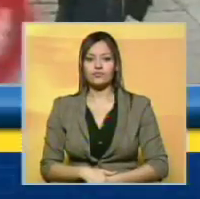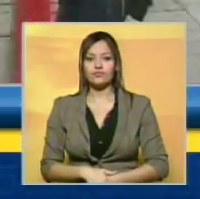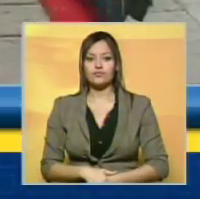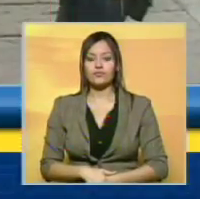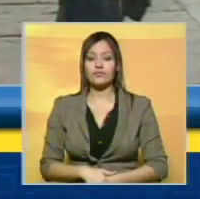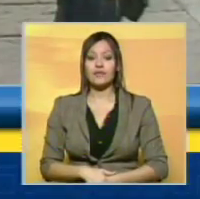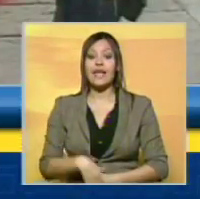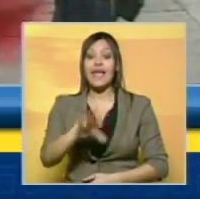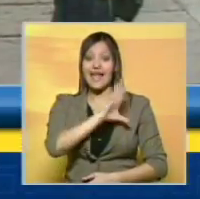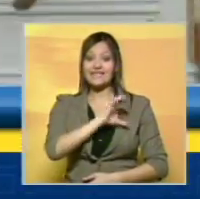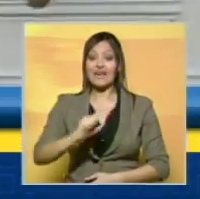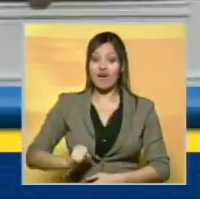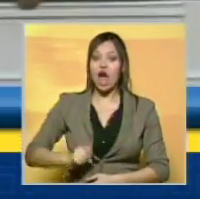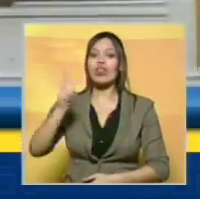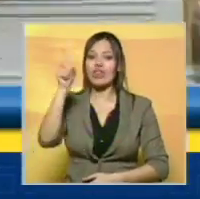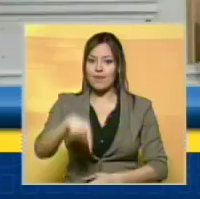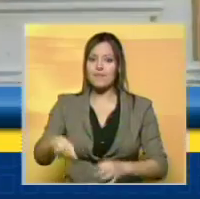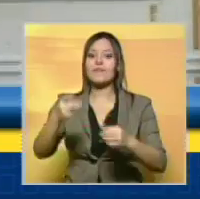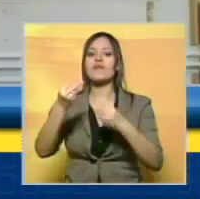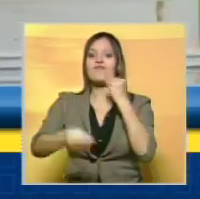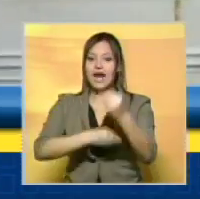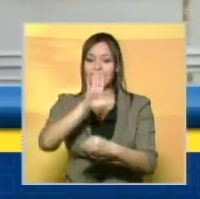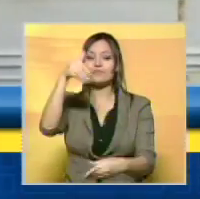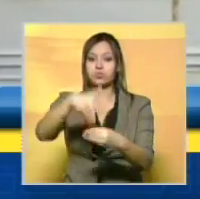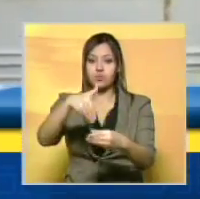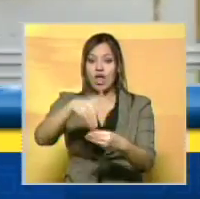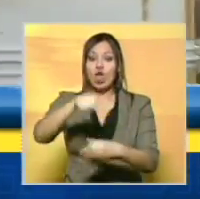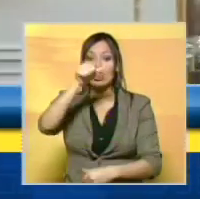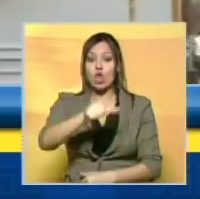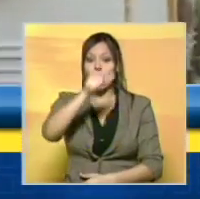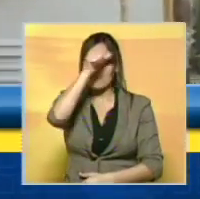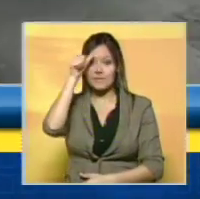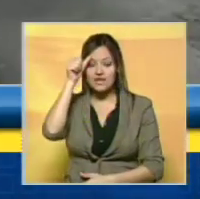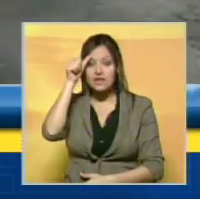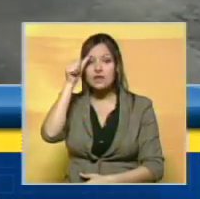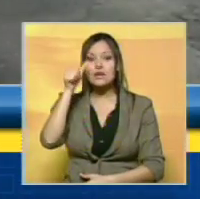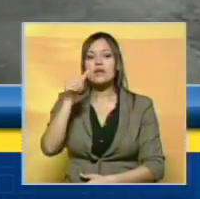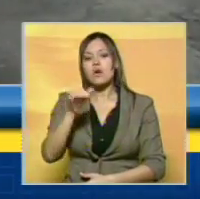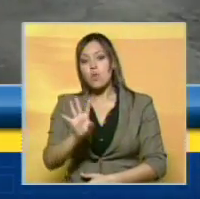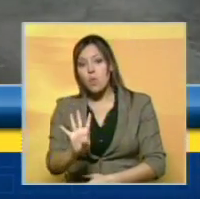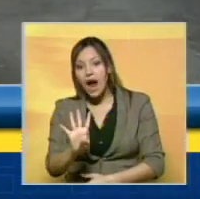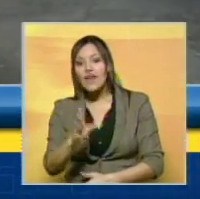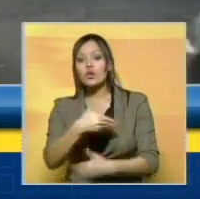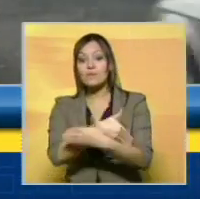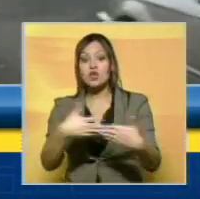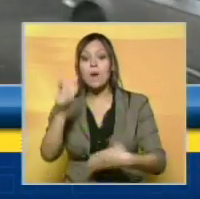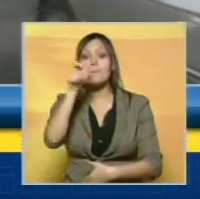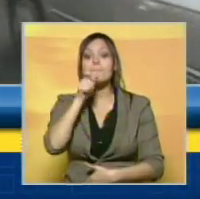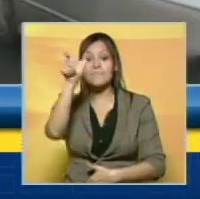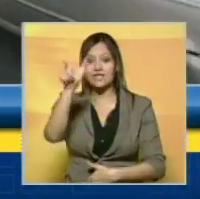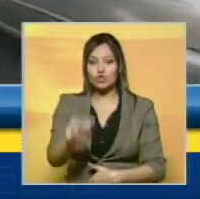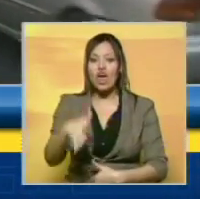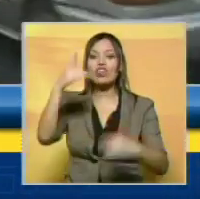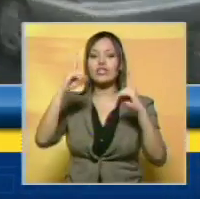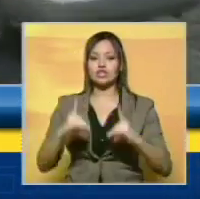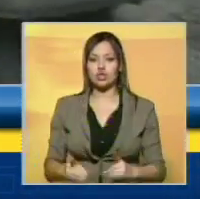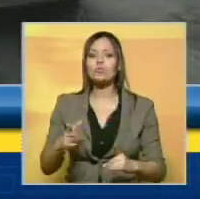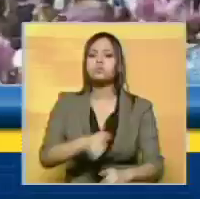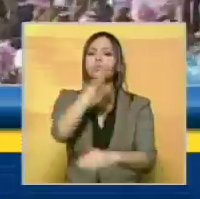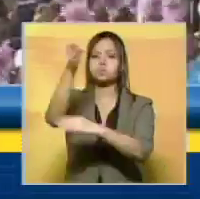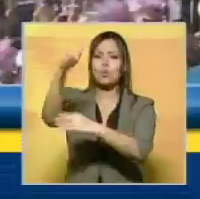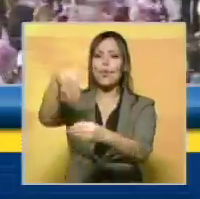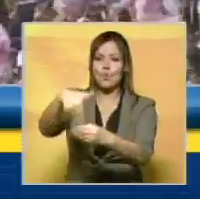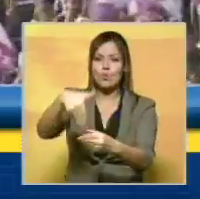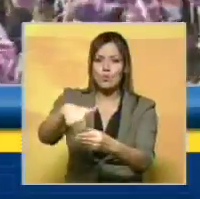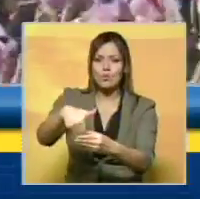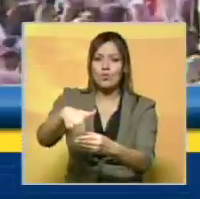Y en El Salvador también se celebrarán elecciones presidenciales este domingo, donde se espera que al menos 4 millones de votantes acudan a las urnas.